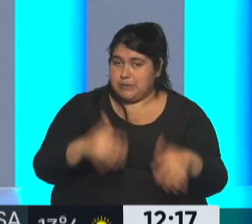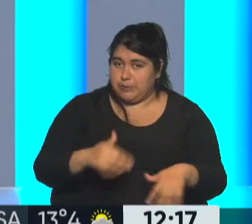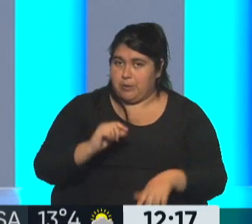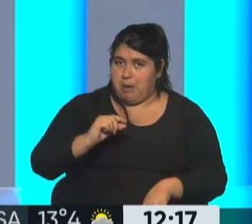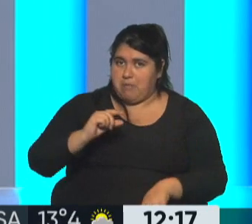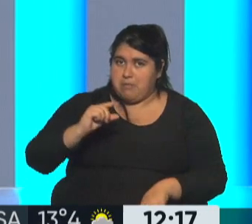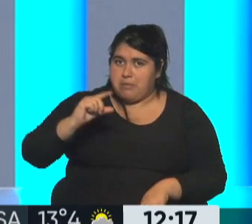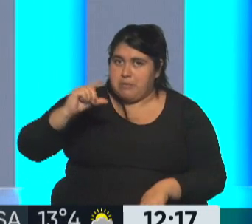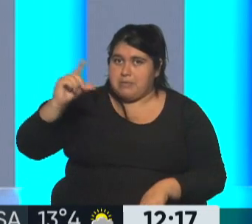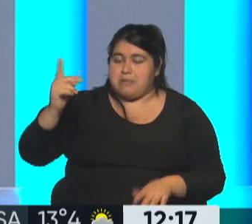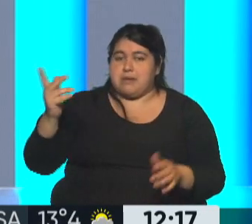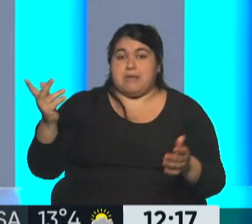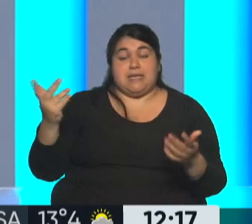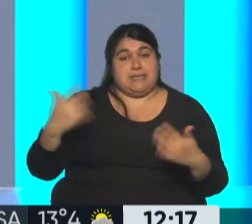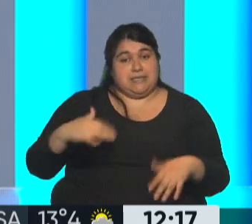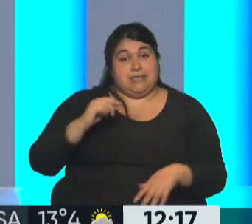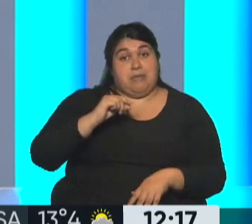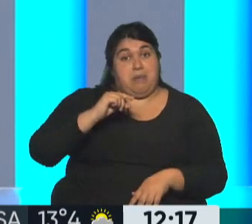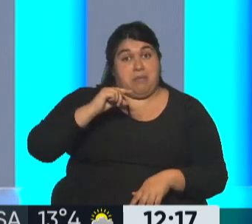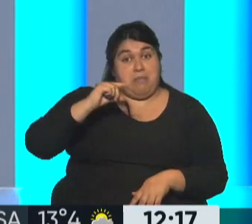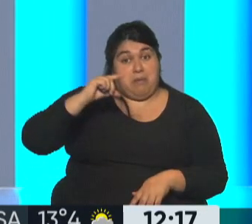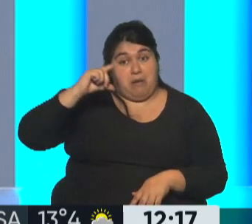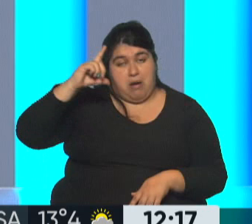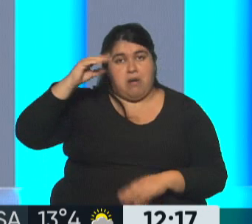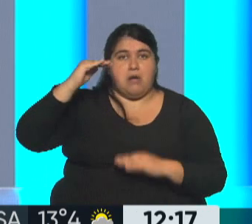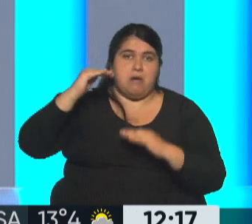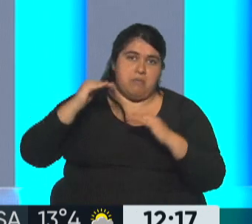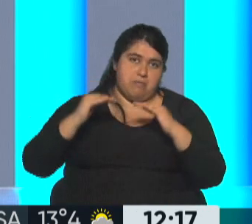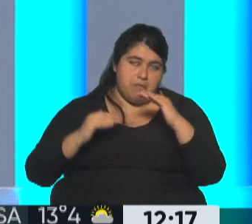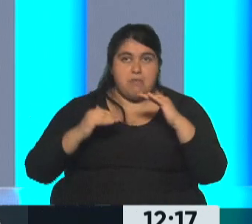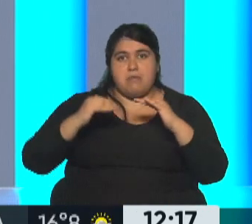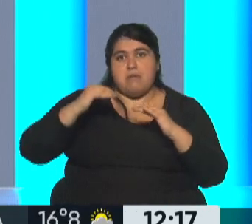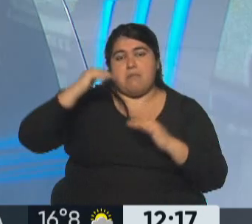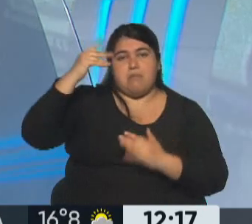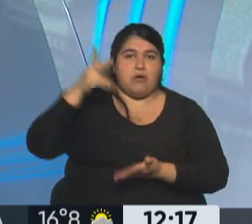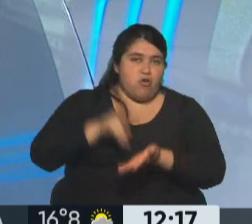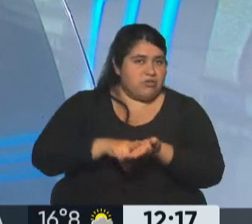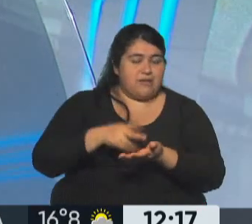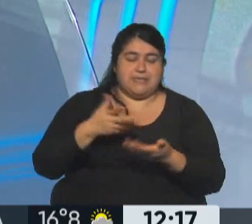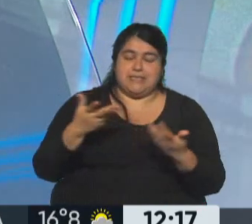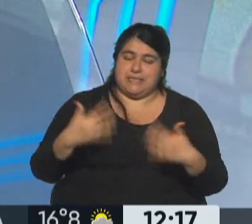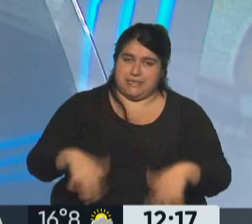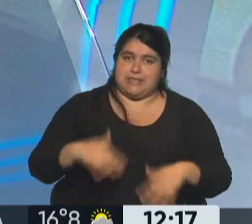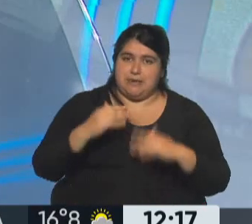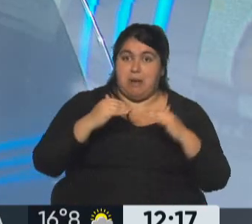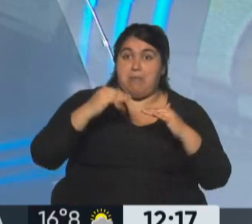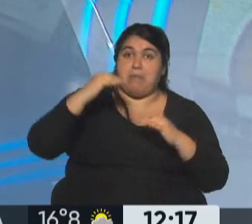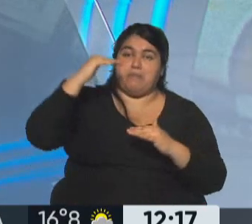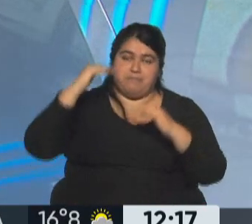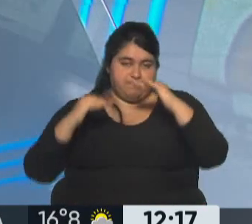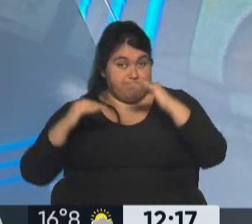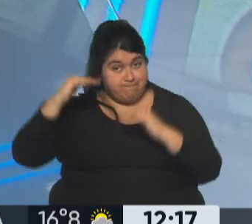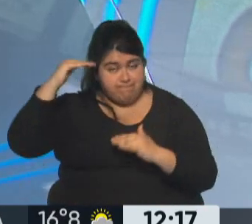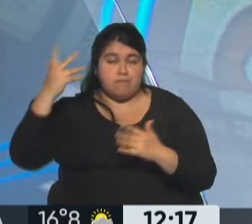aceleradamente hacia arriba temprano bajó un poco Ahora parece que otra vez está subiendo estaba en valores que